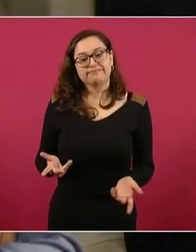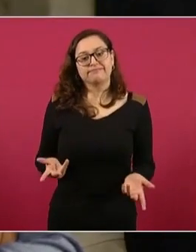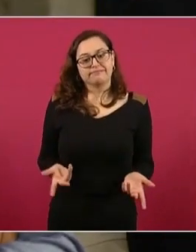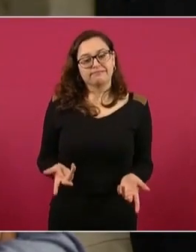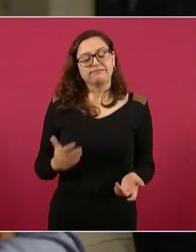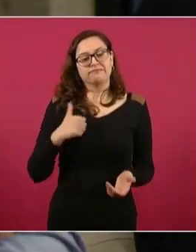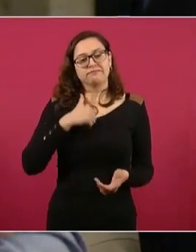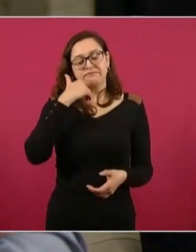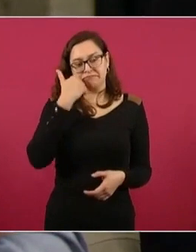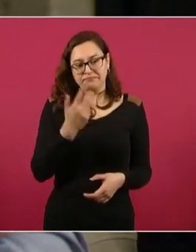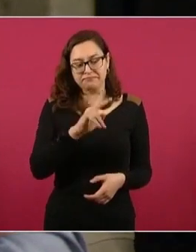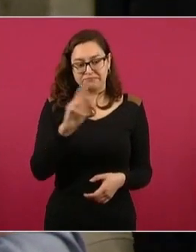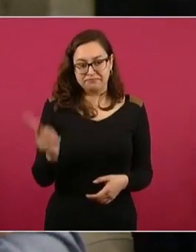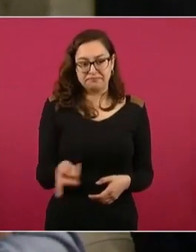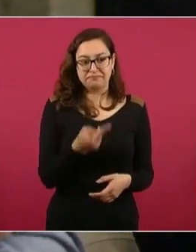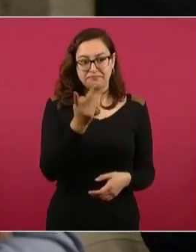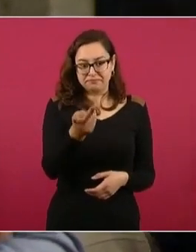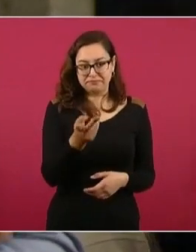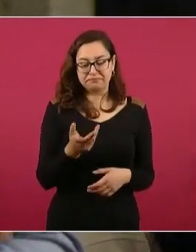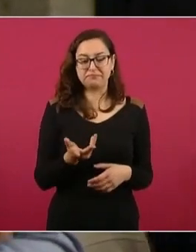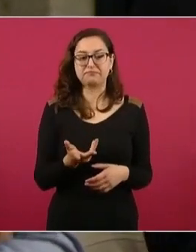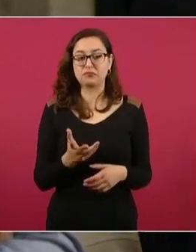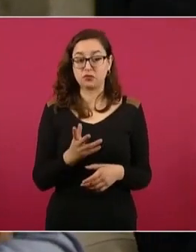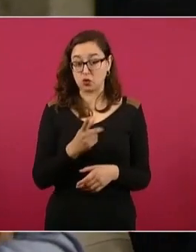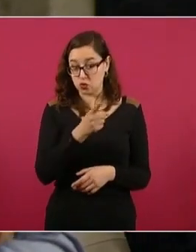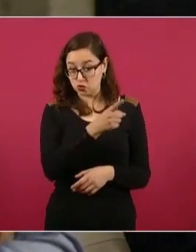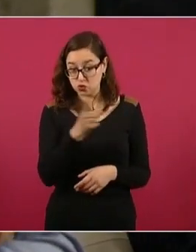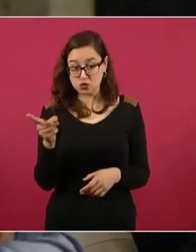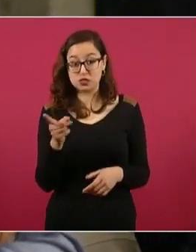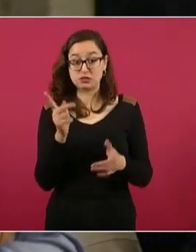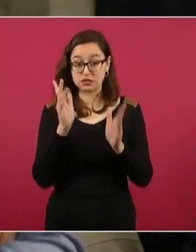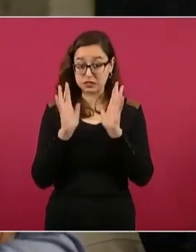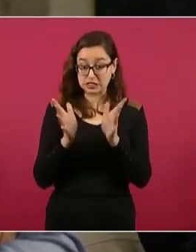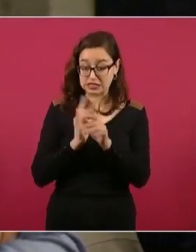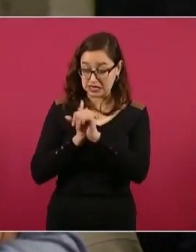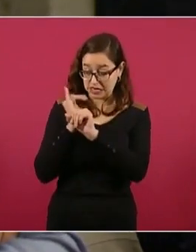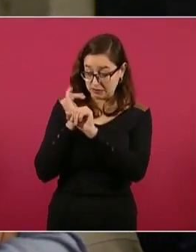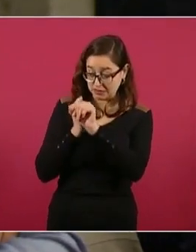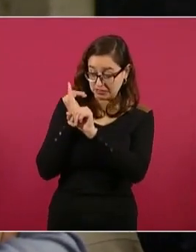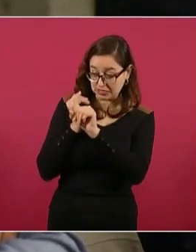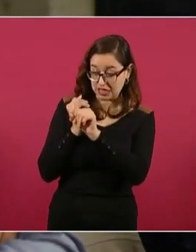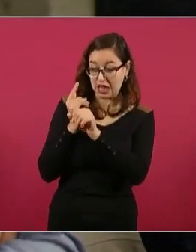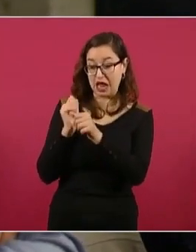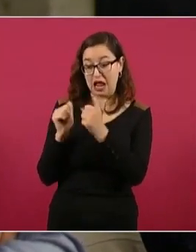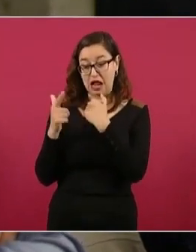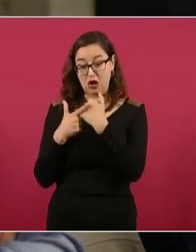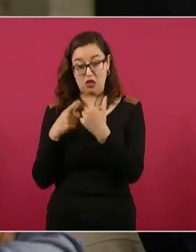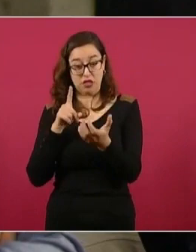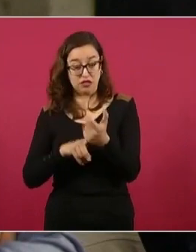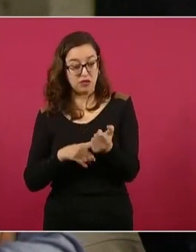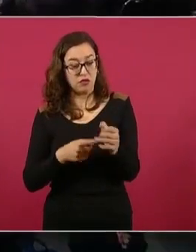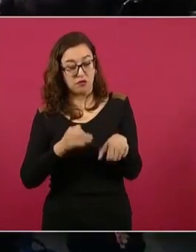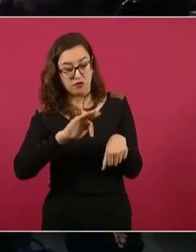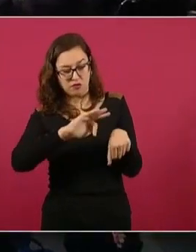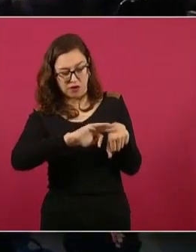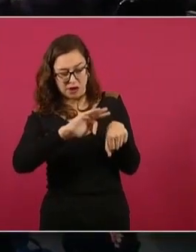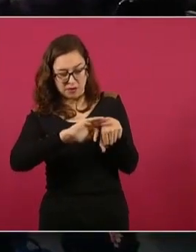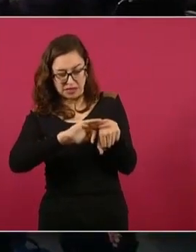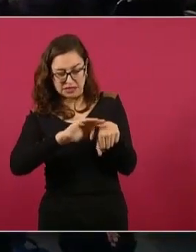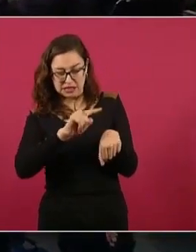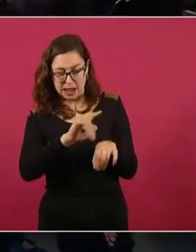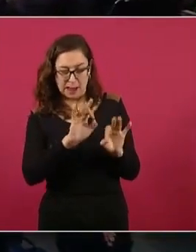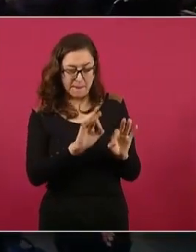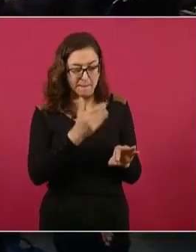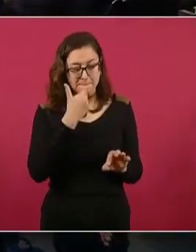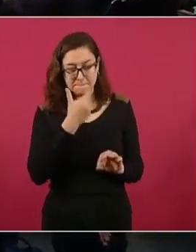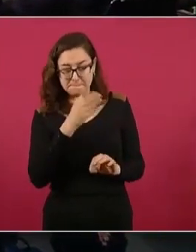investigación o de una puntual reseña de cada uno de estos lugares, ustedes estarían pensando en